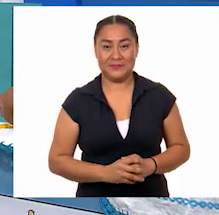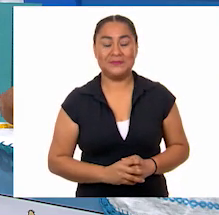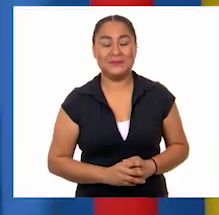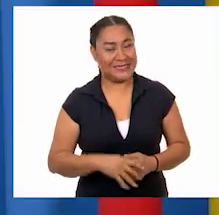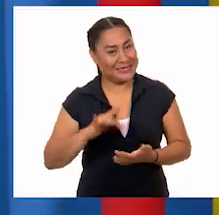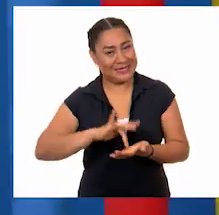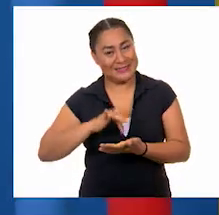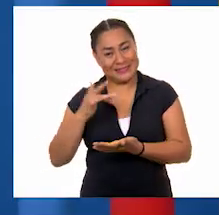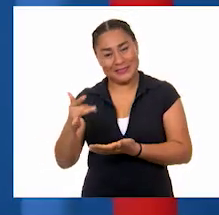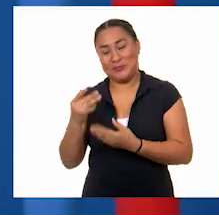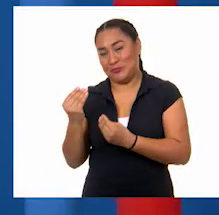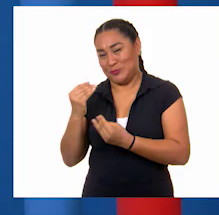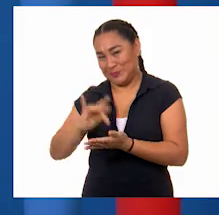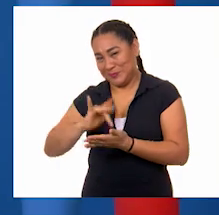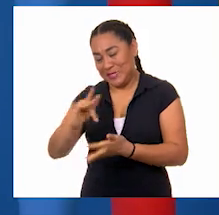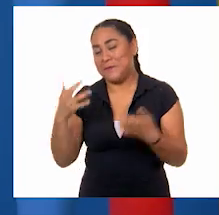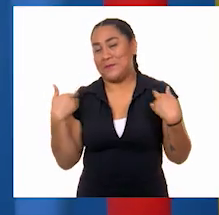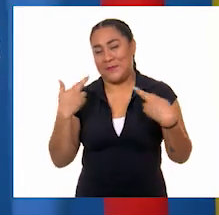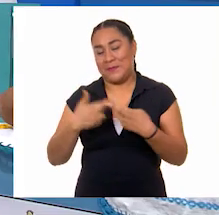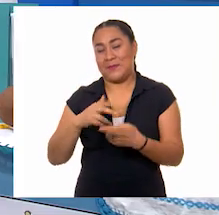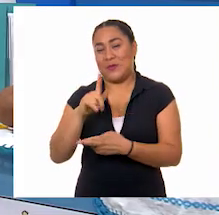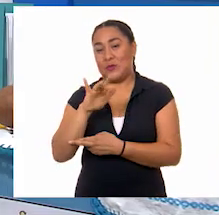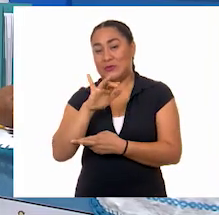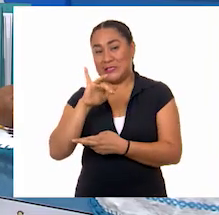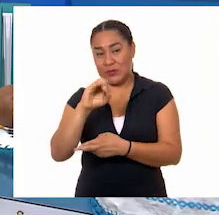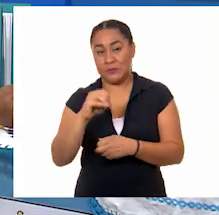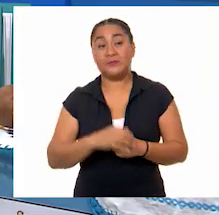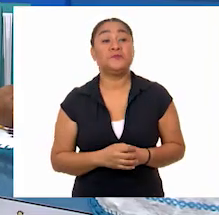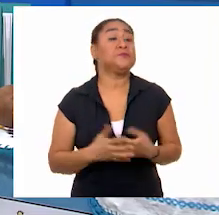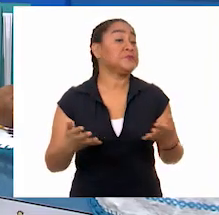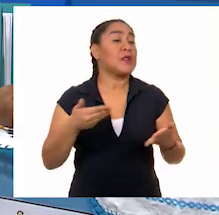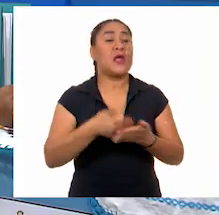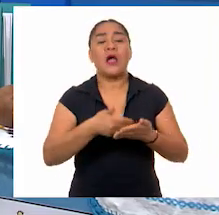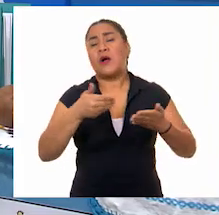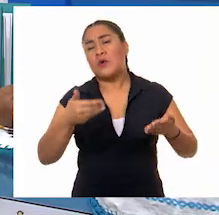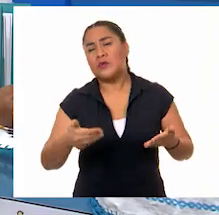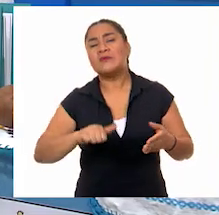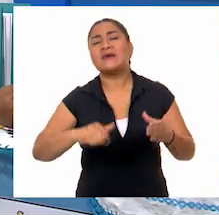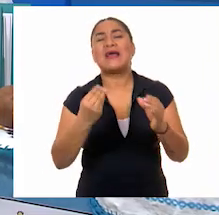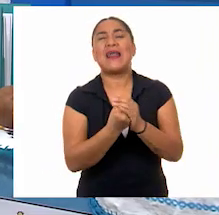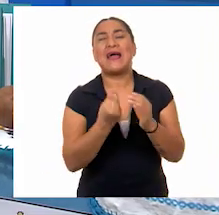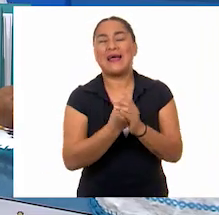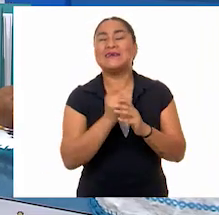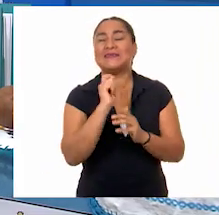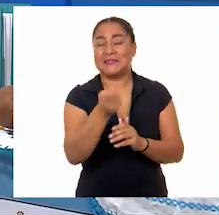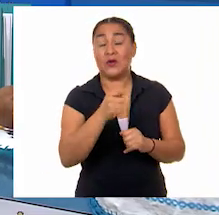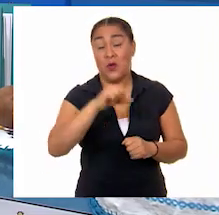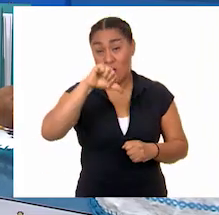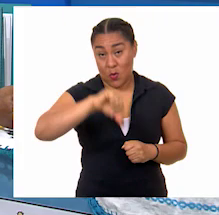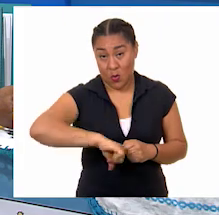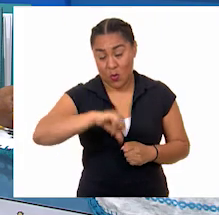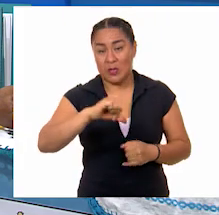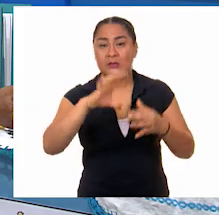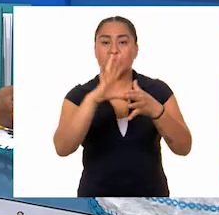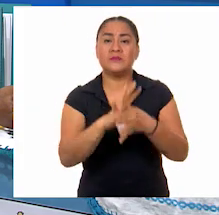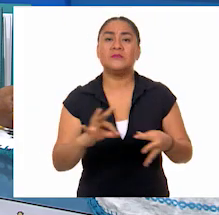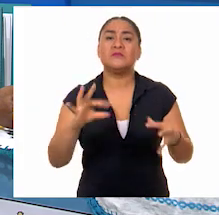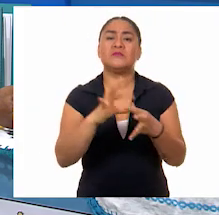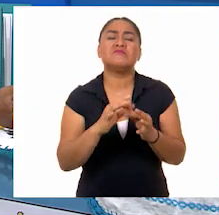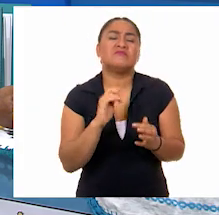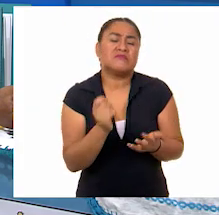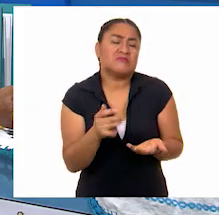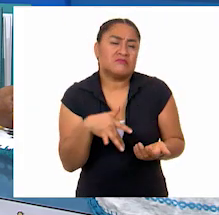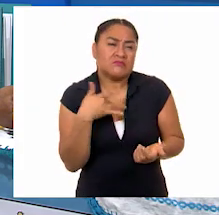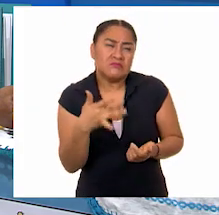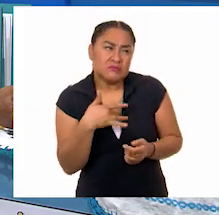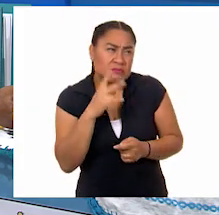Gracias, muchas gracias, maestro Lucio. Muy bien, ahora vayámonos con la clase. El día de hoy hablaremos sobre nuestra forma